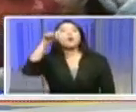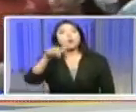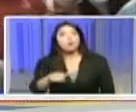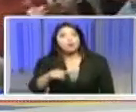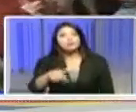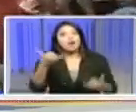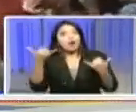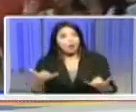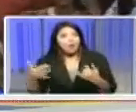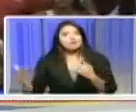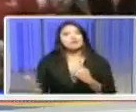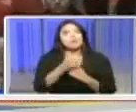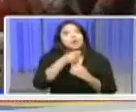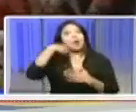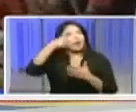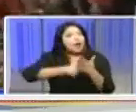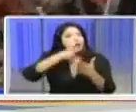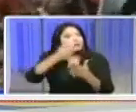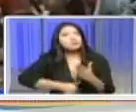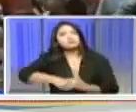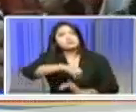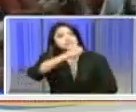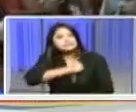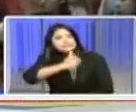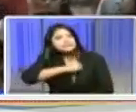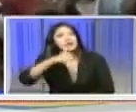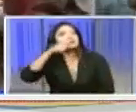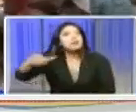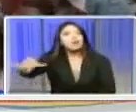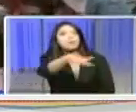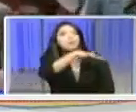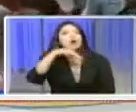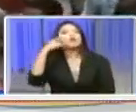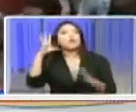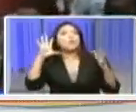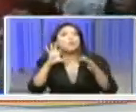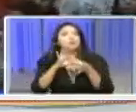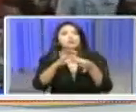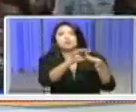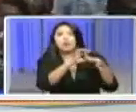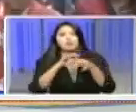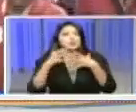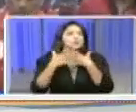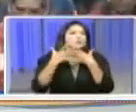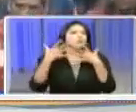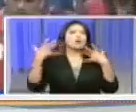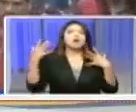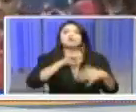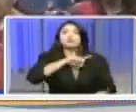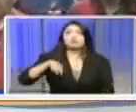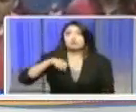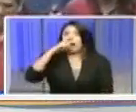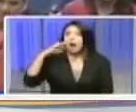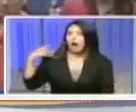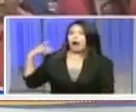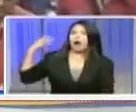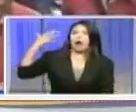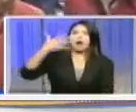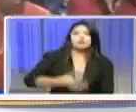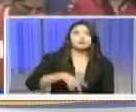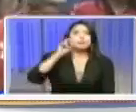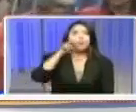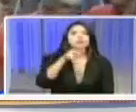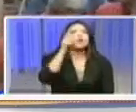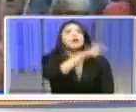este momento, con la lucha, la resistencia del pueblo, el nivel de unión más grande que hayamos visto en muchos años, del pueblo de a